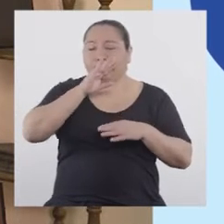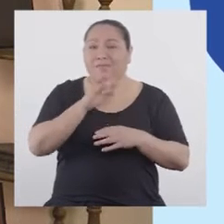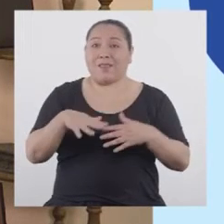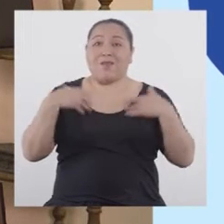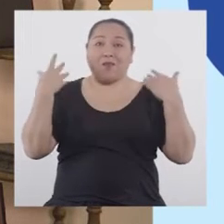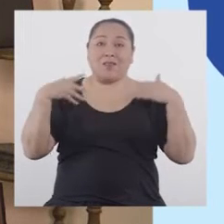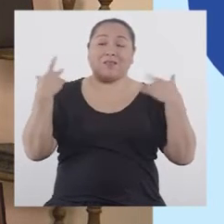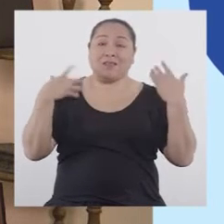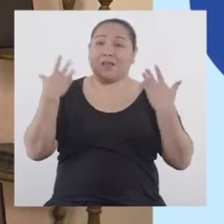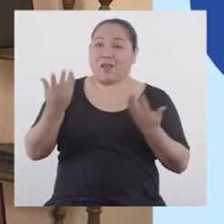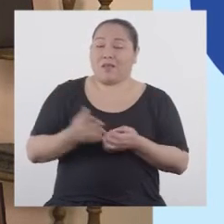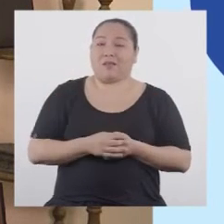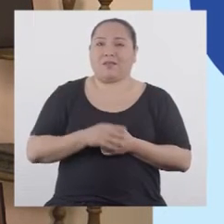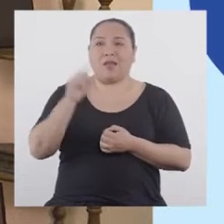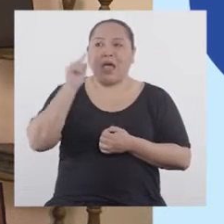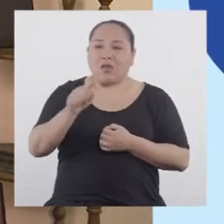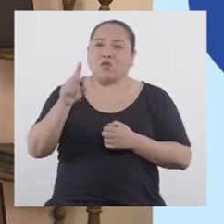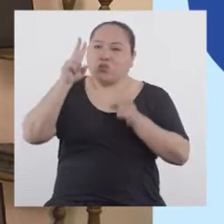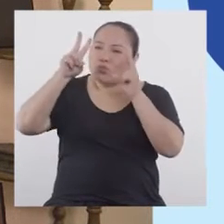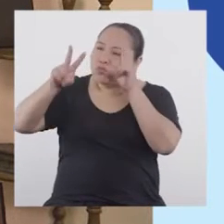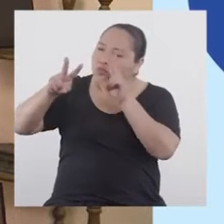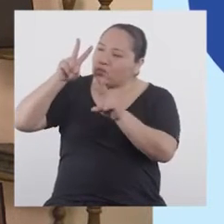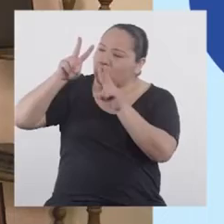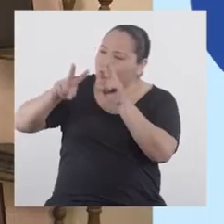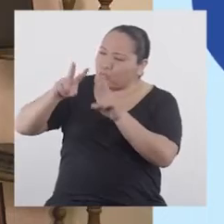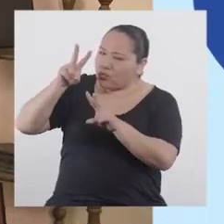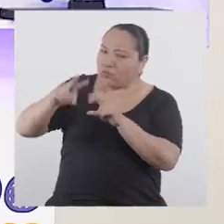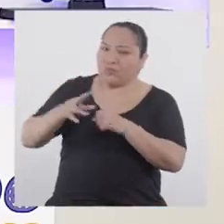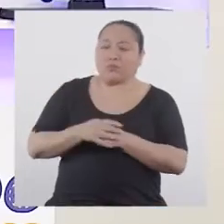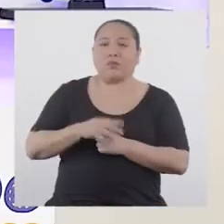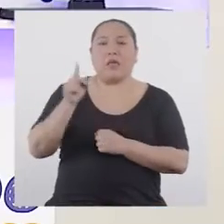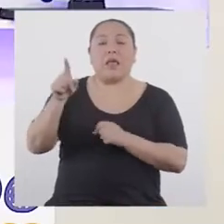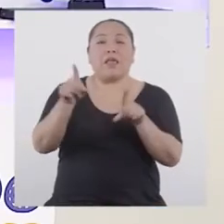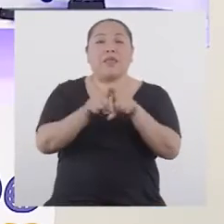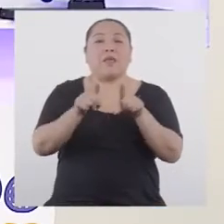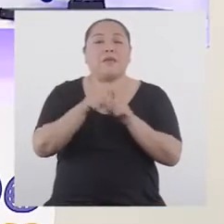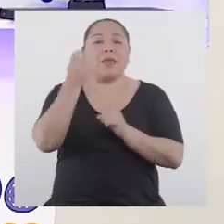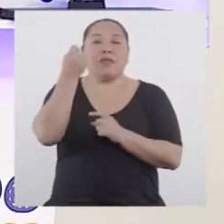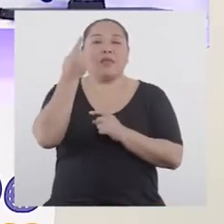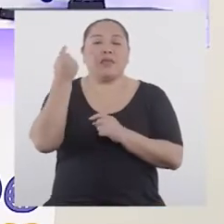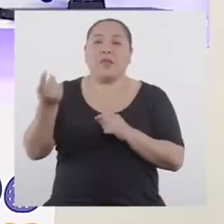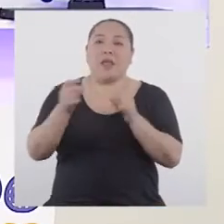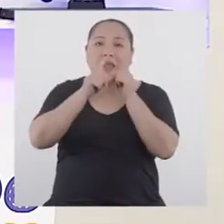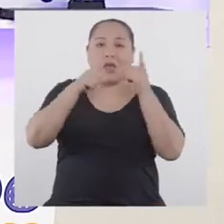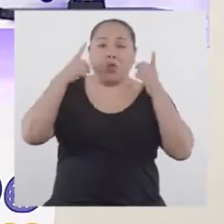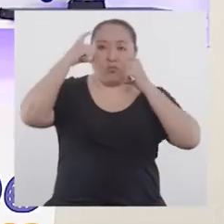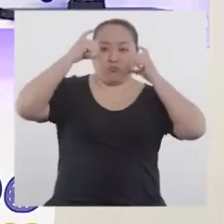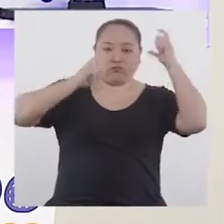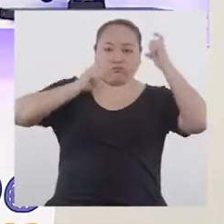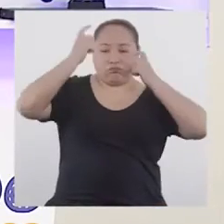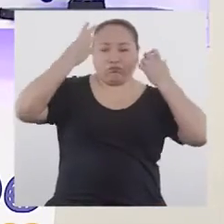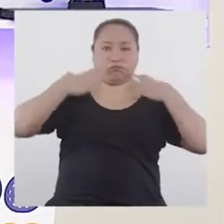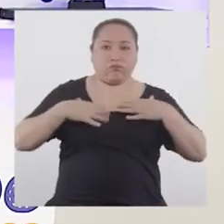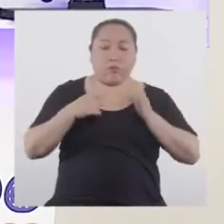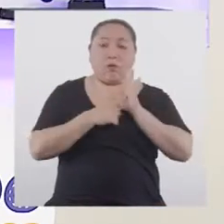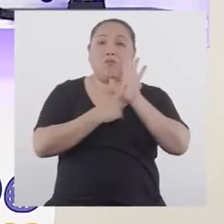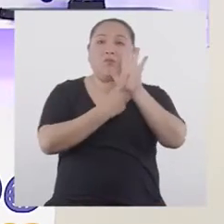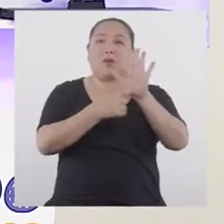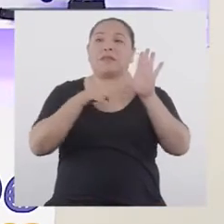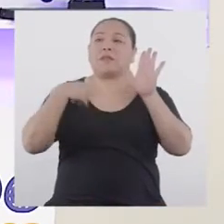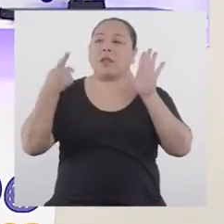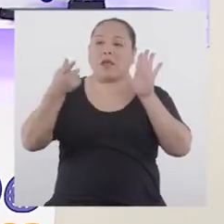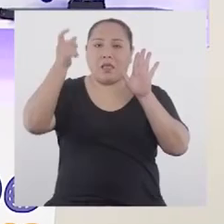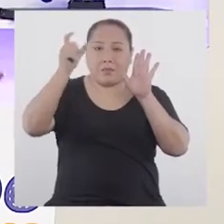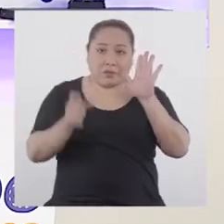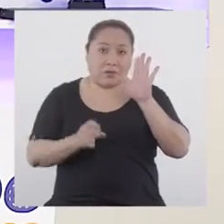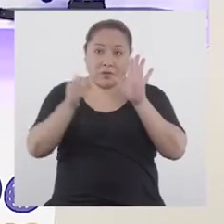frustraciones, alegrías, lo cual vas observando en ella. Se trata también de entender el lenguaje gestual con el cual se expresa la